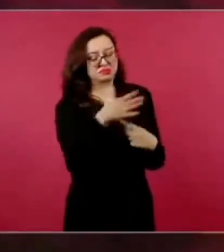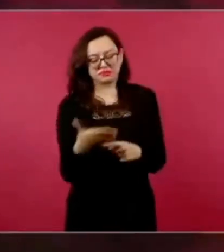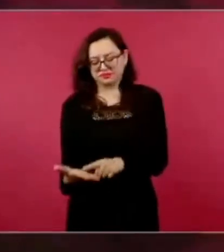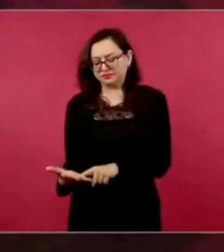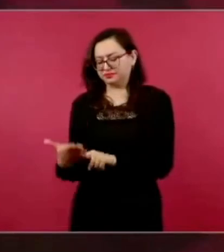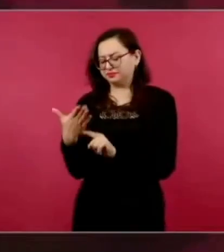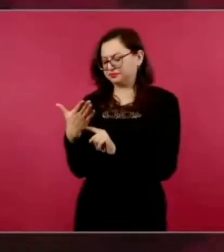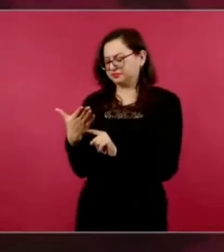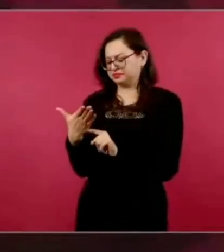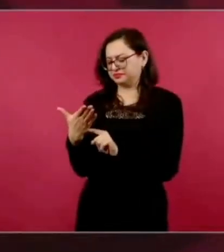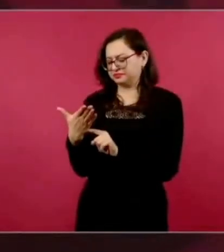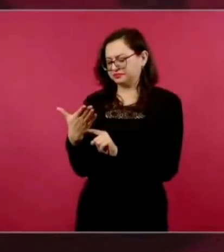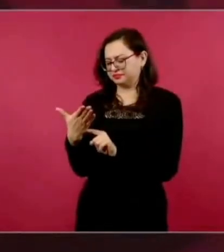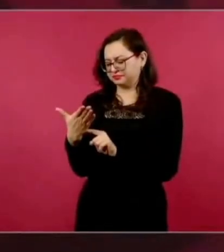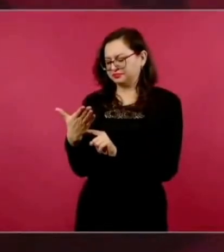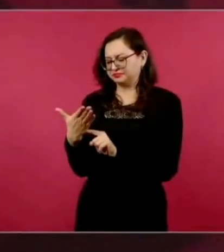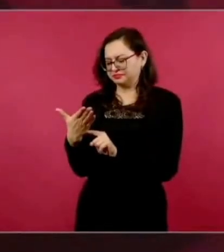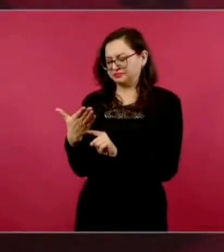Está bien.